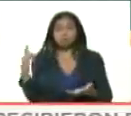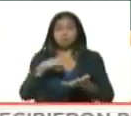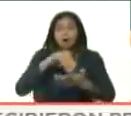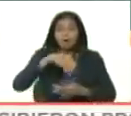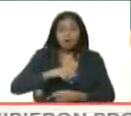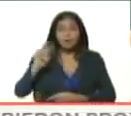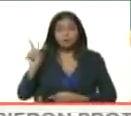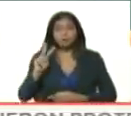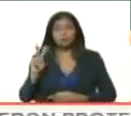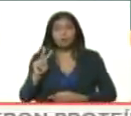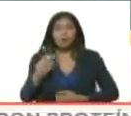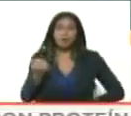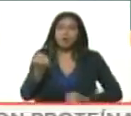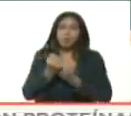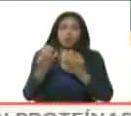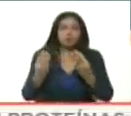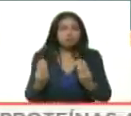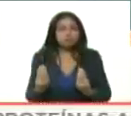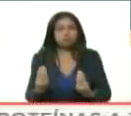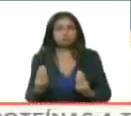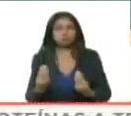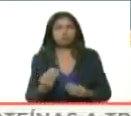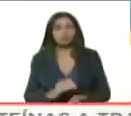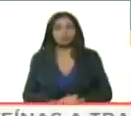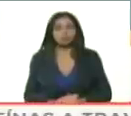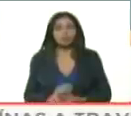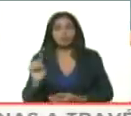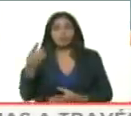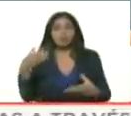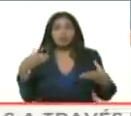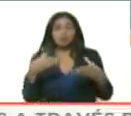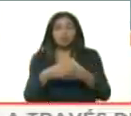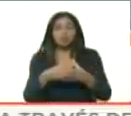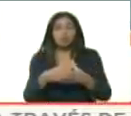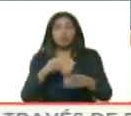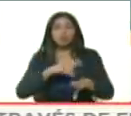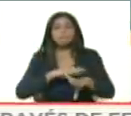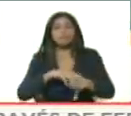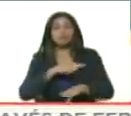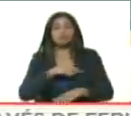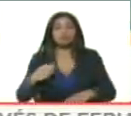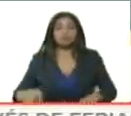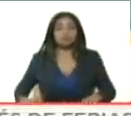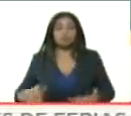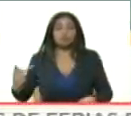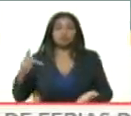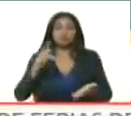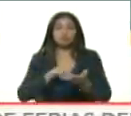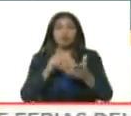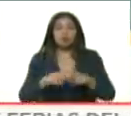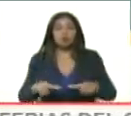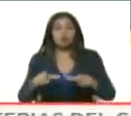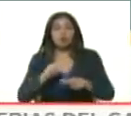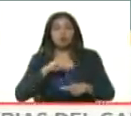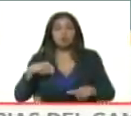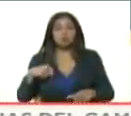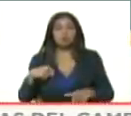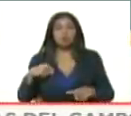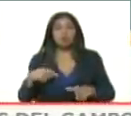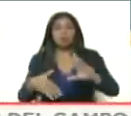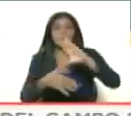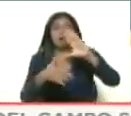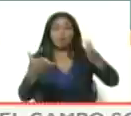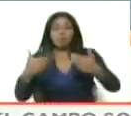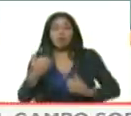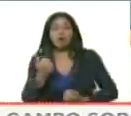acá con la solidaridad, siendo la primera delegación de médicos chinos que llegaba a nuestro continente a